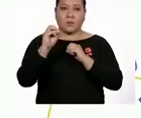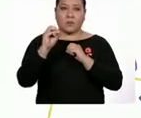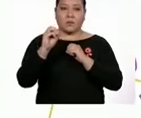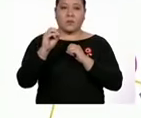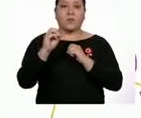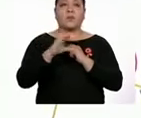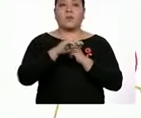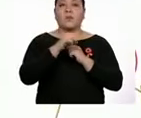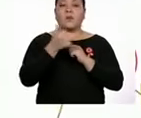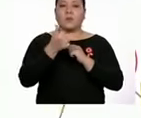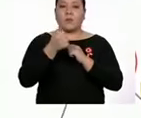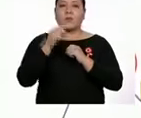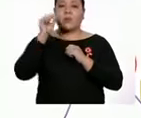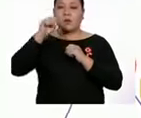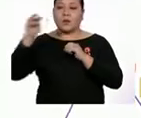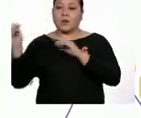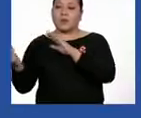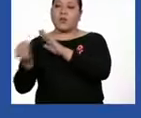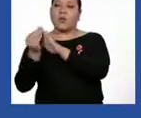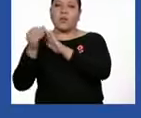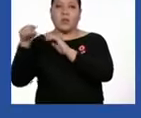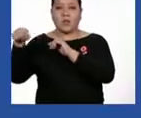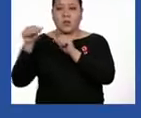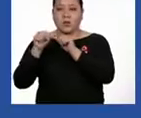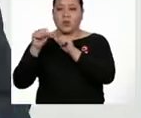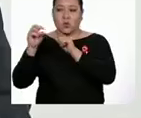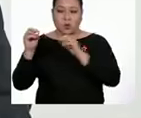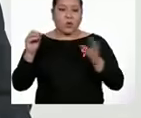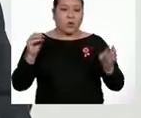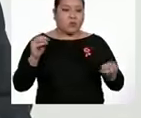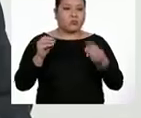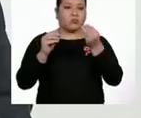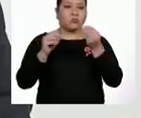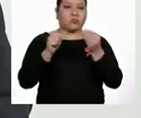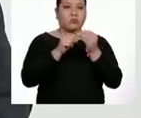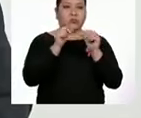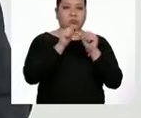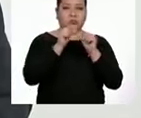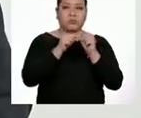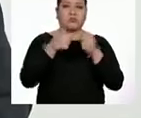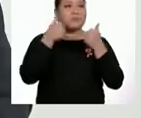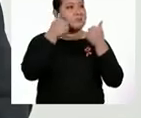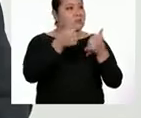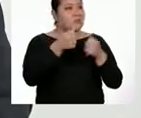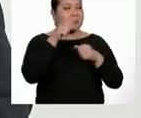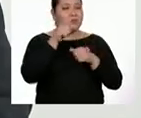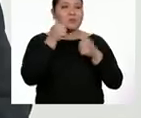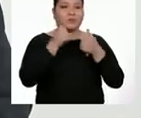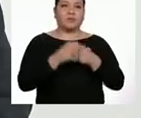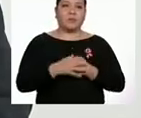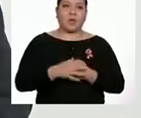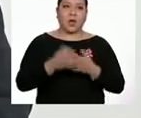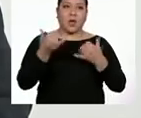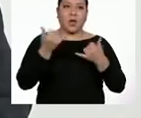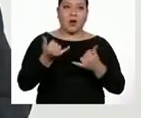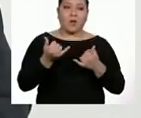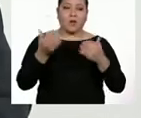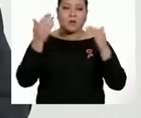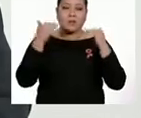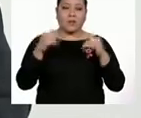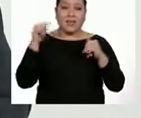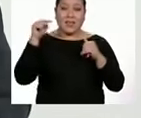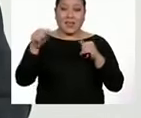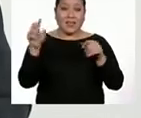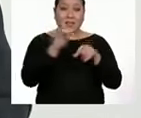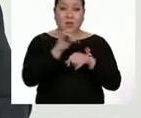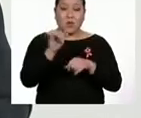palabras, se está considerando los extremos. Lo estás haciendo muy bien. Ahora, en el